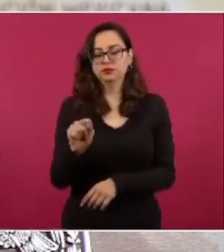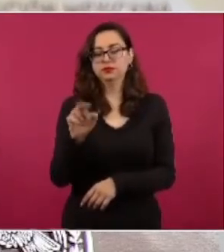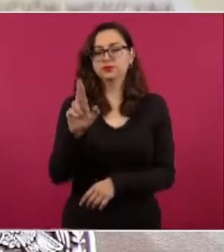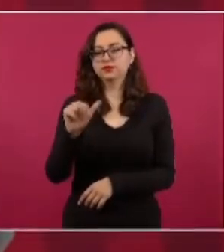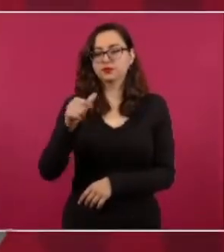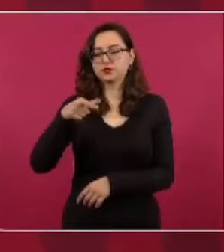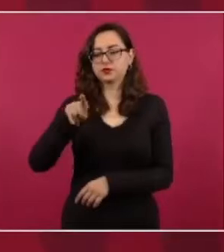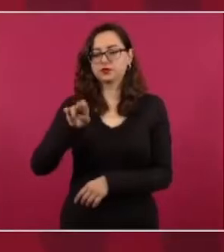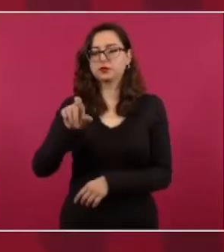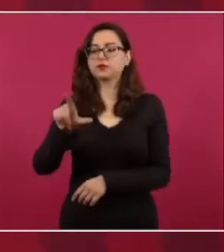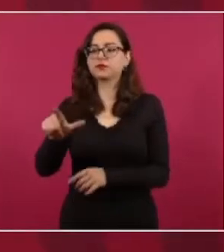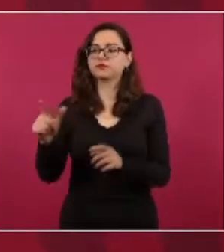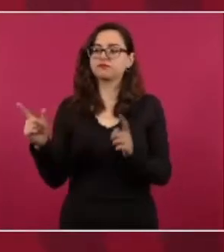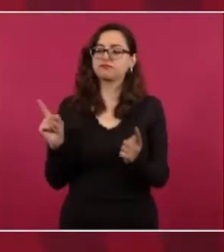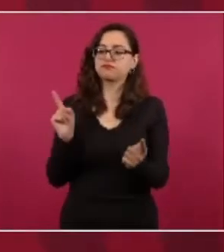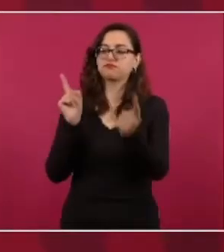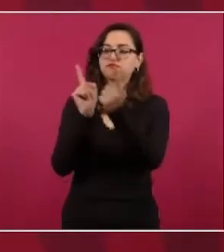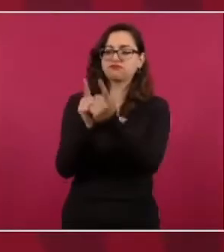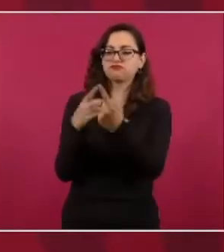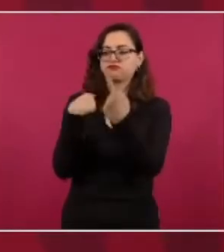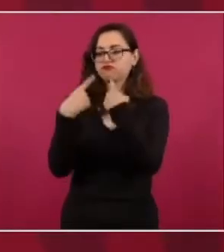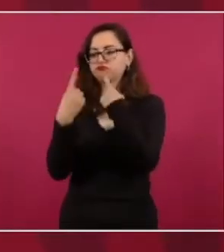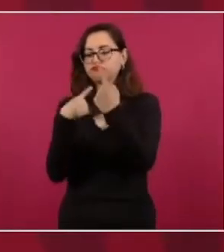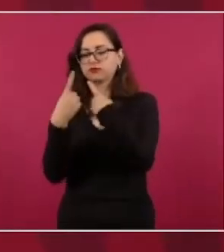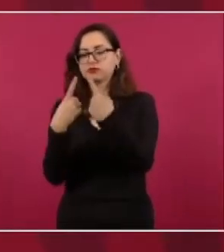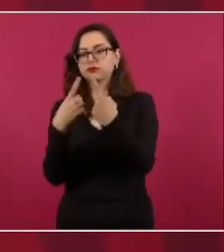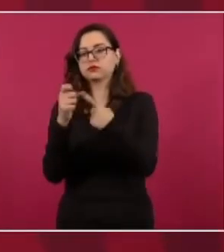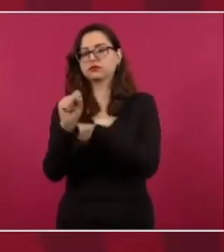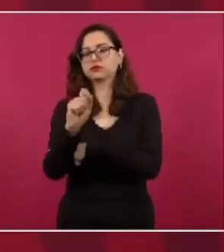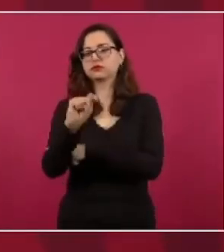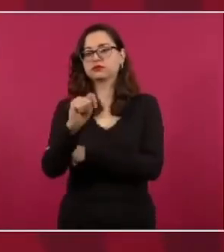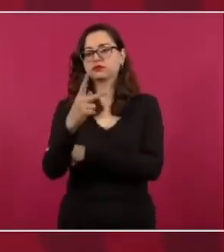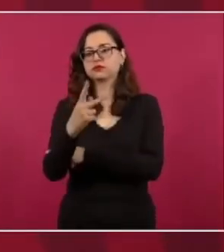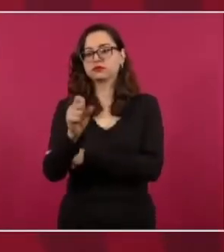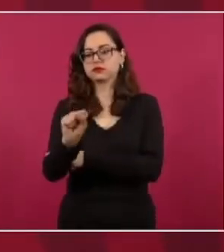acuerdo con la secretaria del Trabajo,